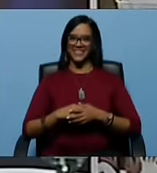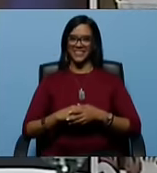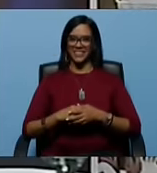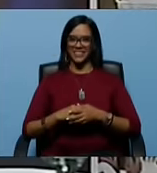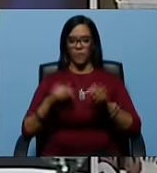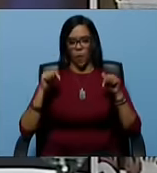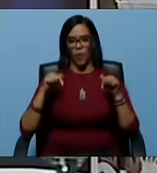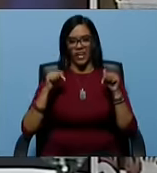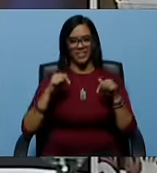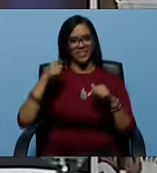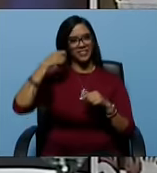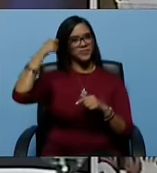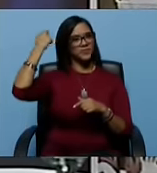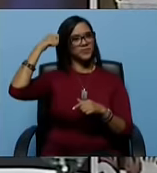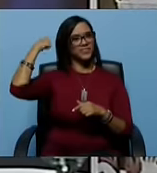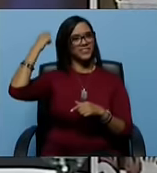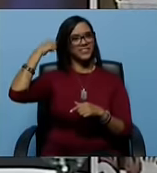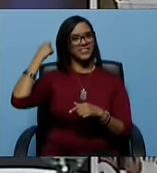¿Ah?